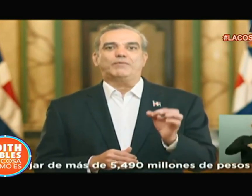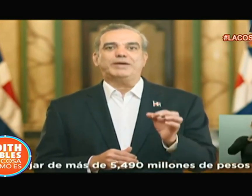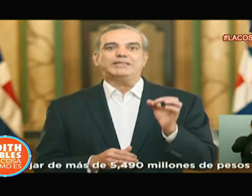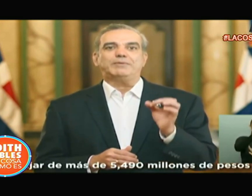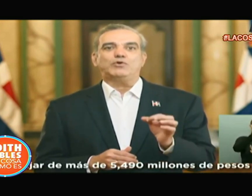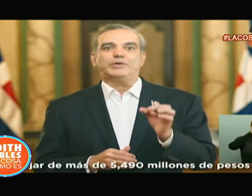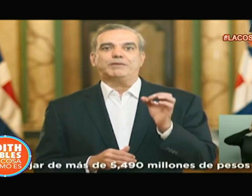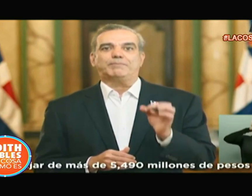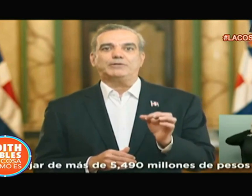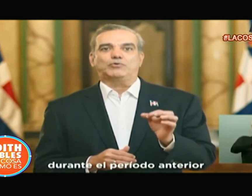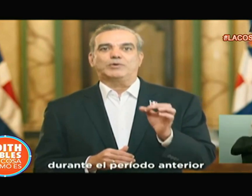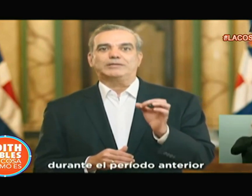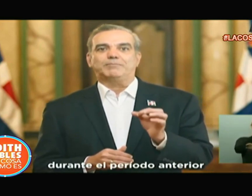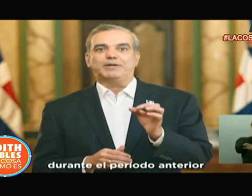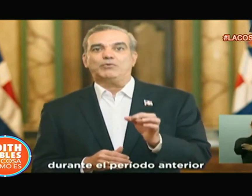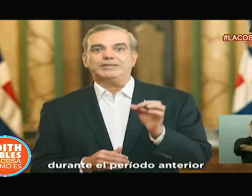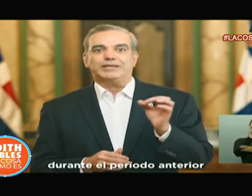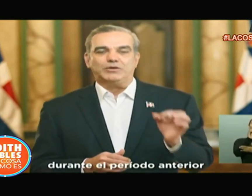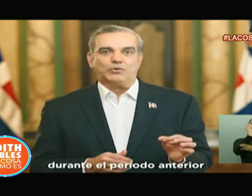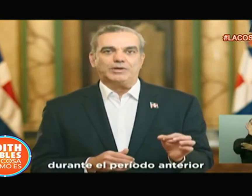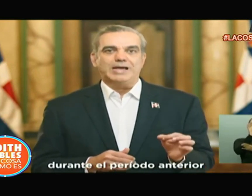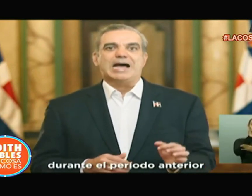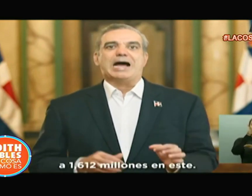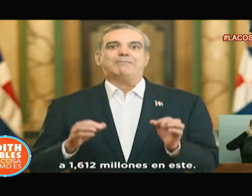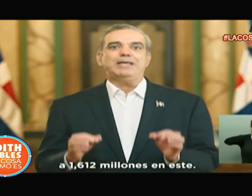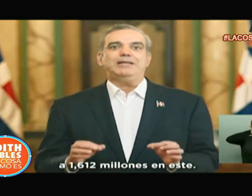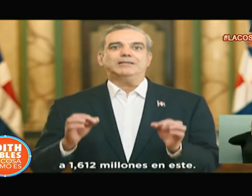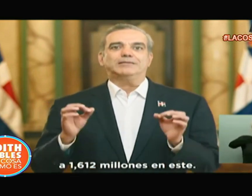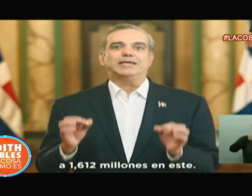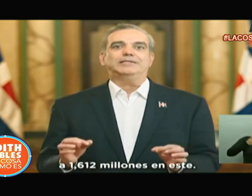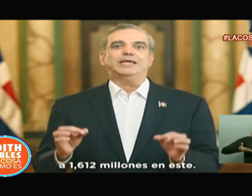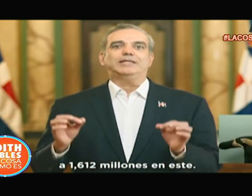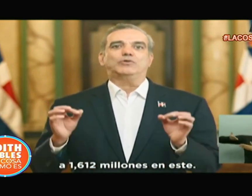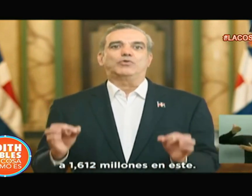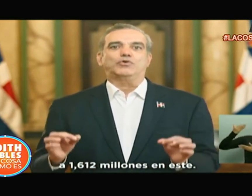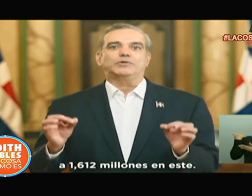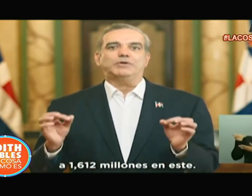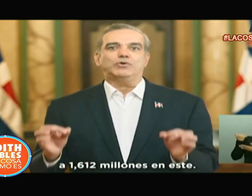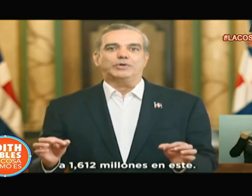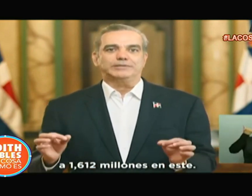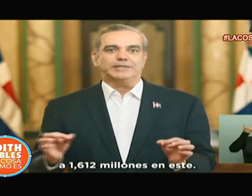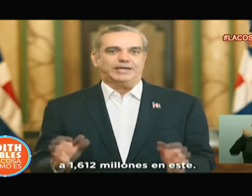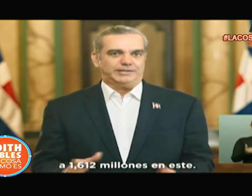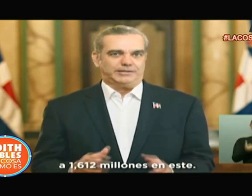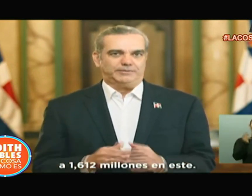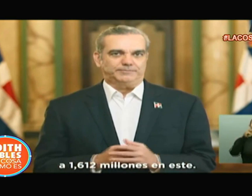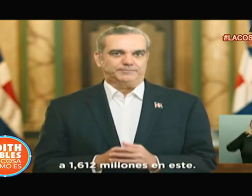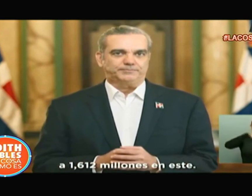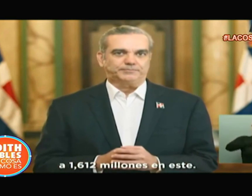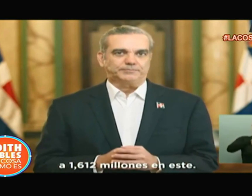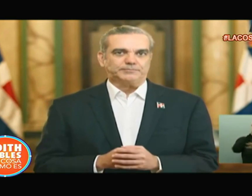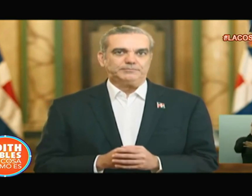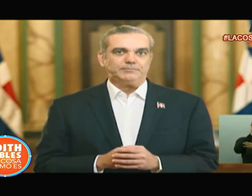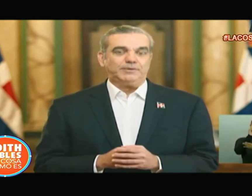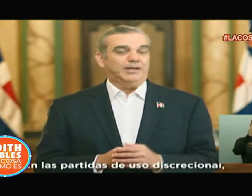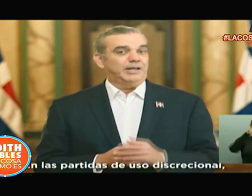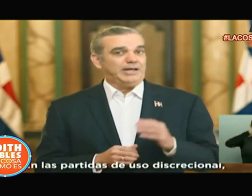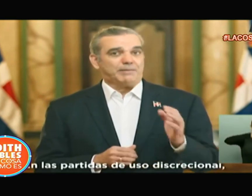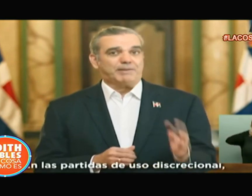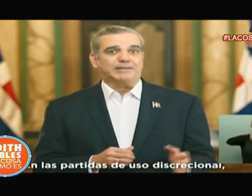490 millones de pesos durante el período anterior a 1.602 millones en este